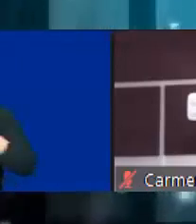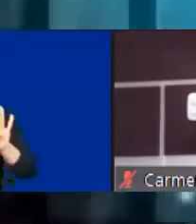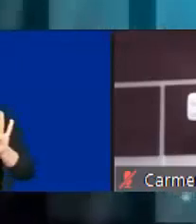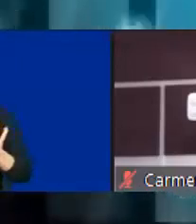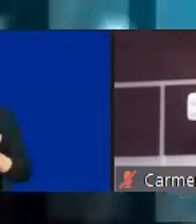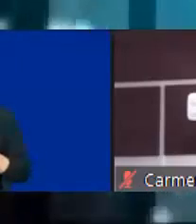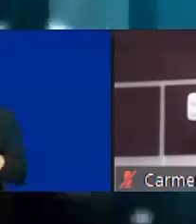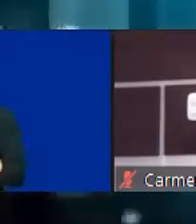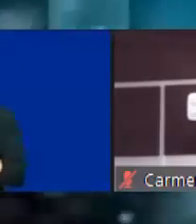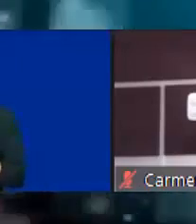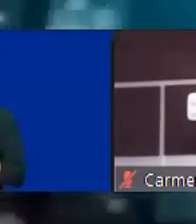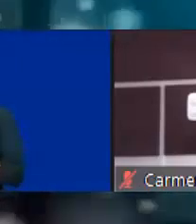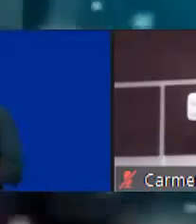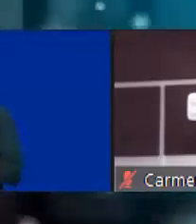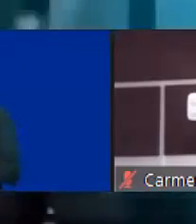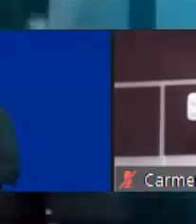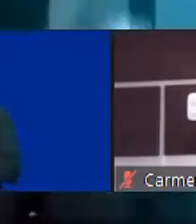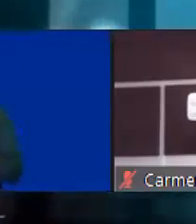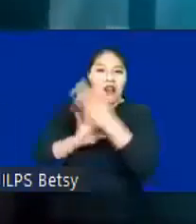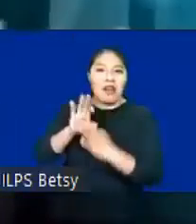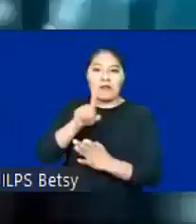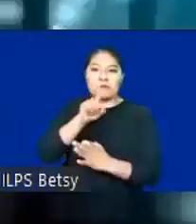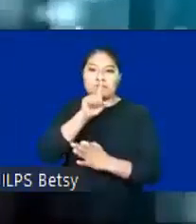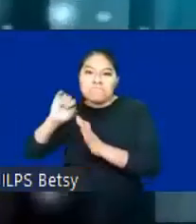que le denominan. Hay una inversión importante,